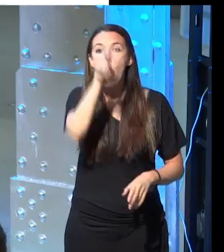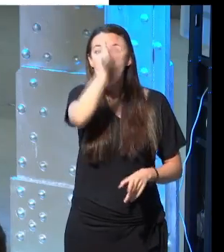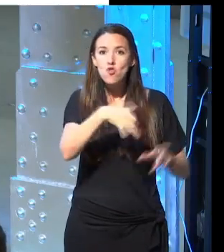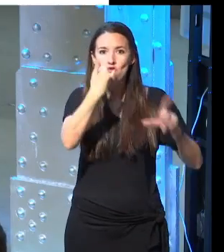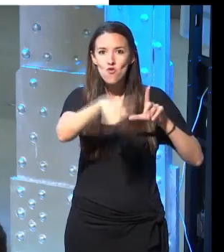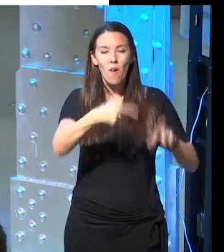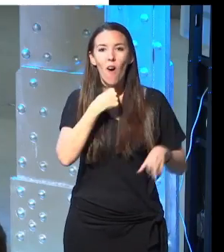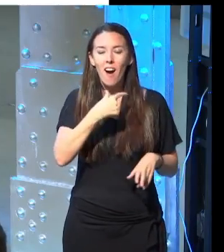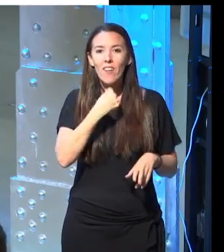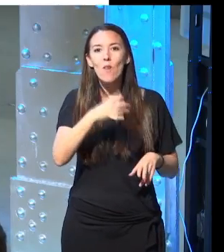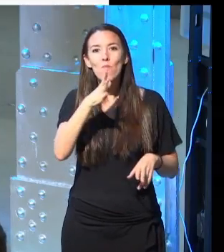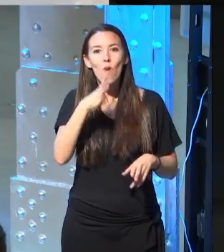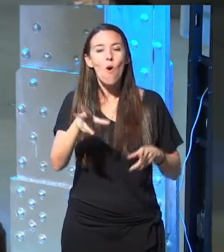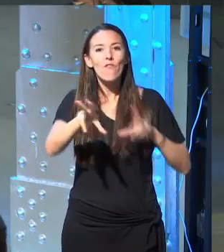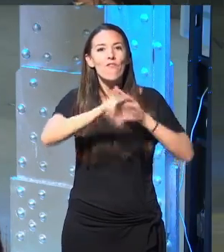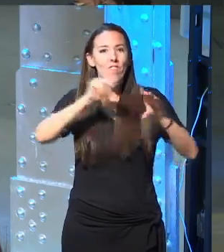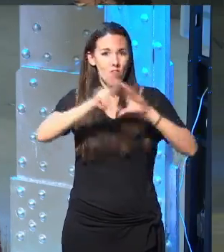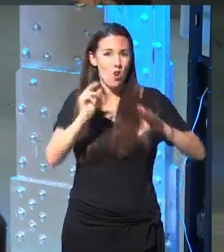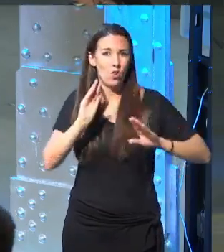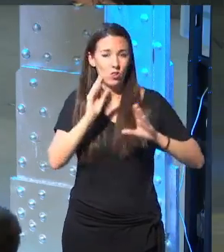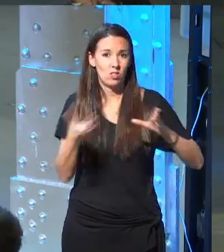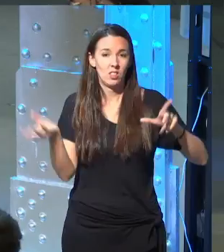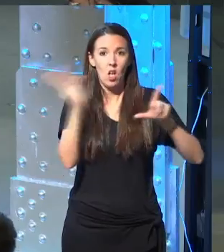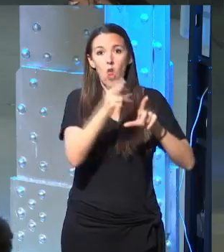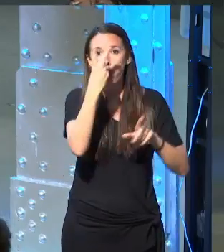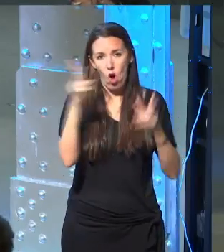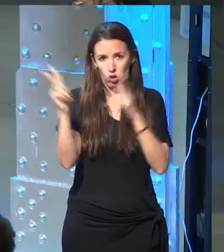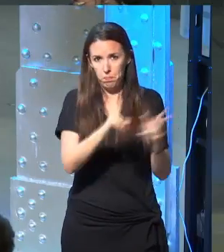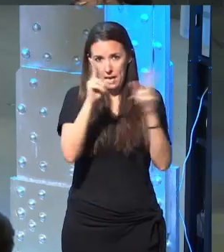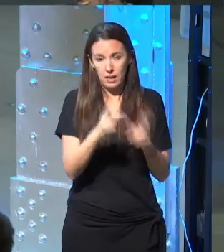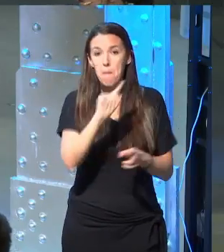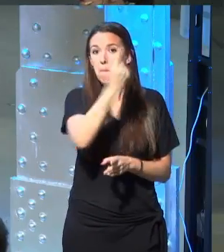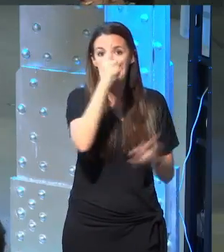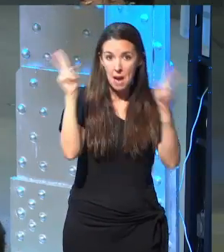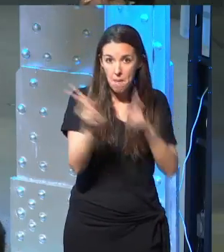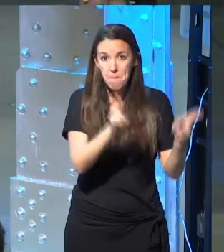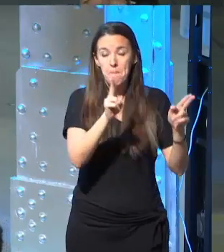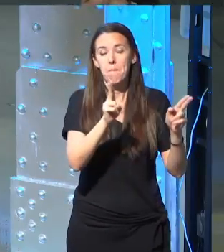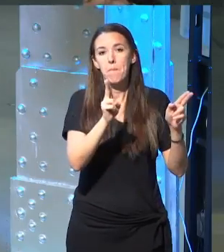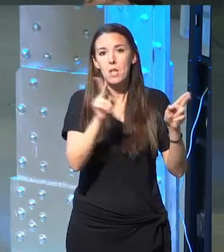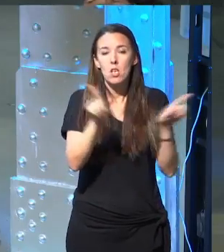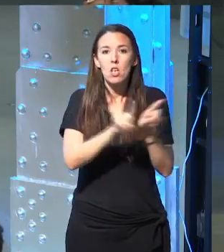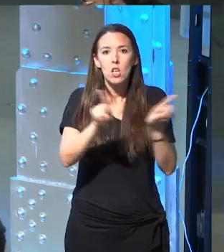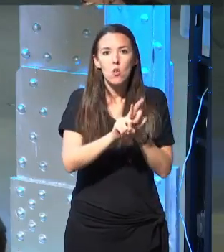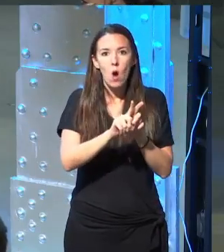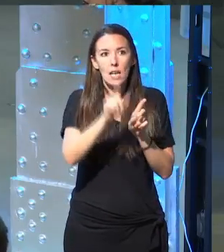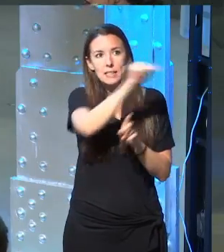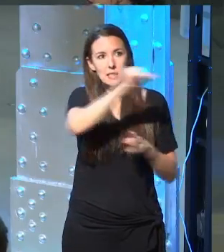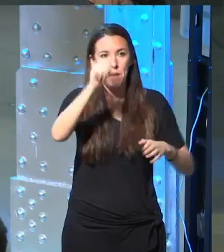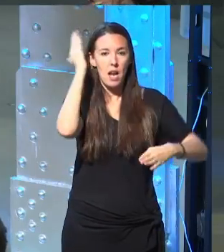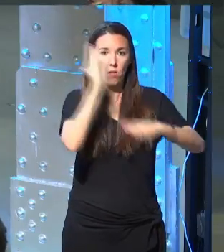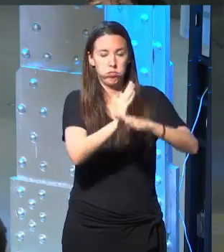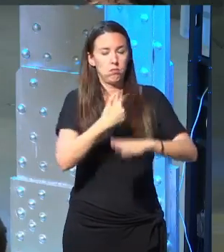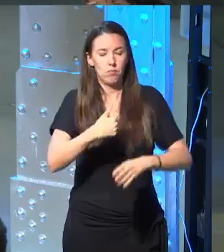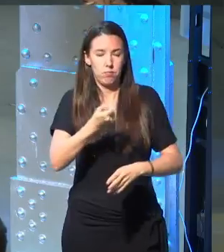aparte me hizo mucha gracia porque colocó era un vídeo que costaba dos partes. Entonces la primera parte era como a mitad de la semana, que el tío estaba un